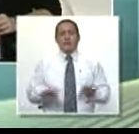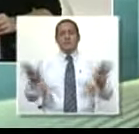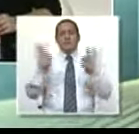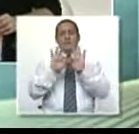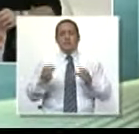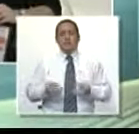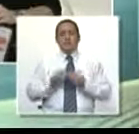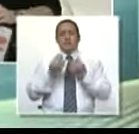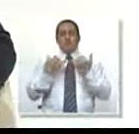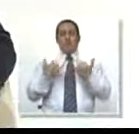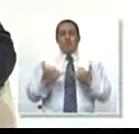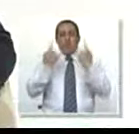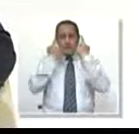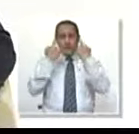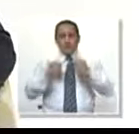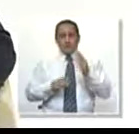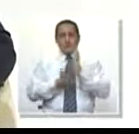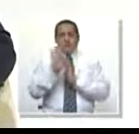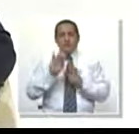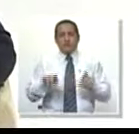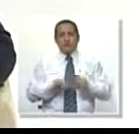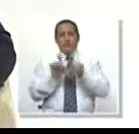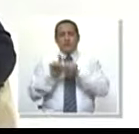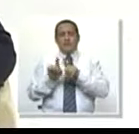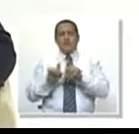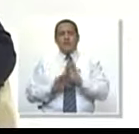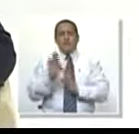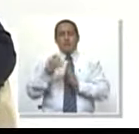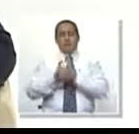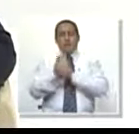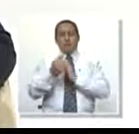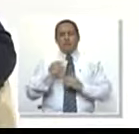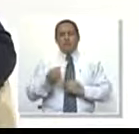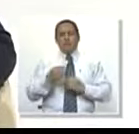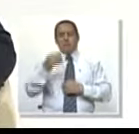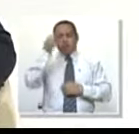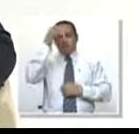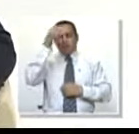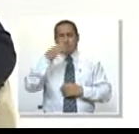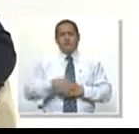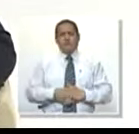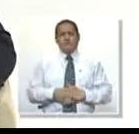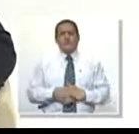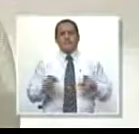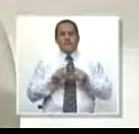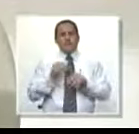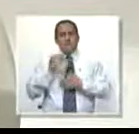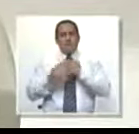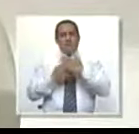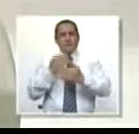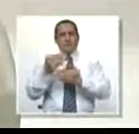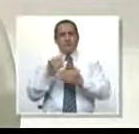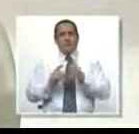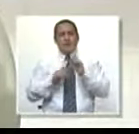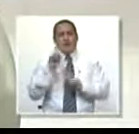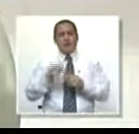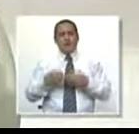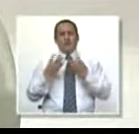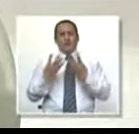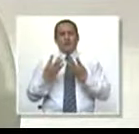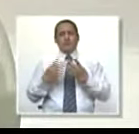importante como la cuestión de desarrollo de desarrollo de desarrollar habilidades cognitivas también claro estamos caminando hacia algo